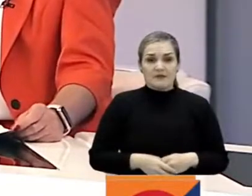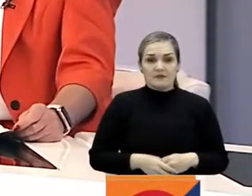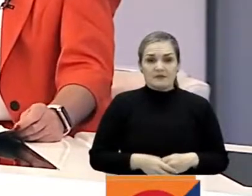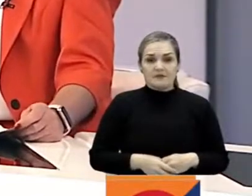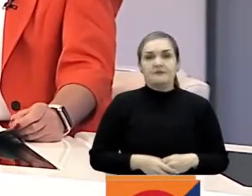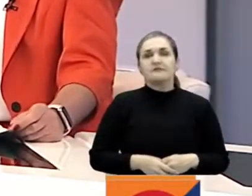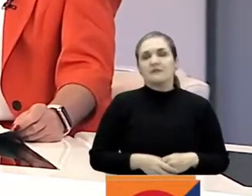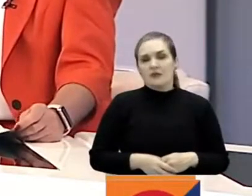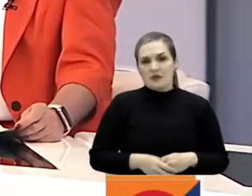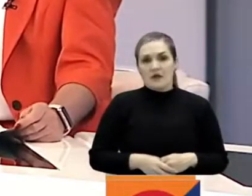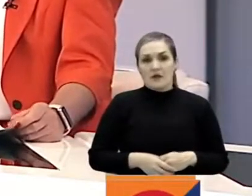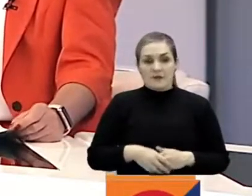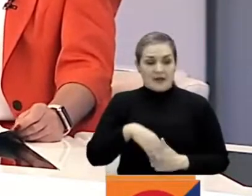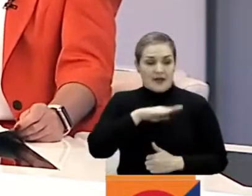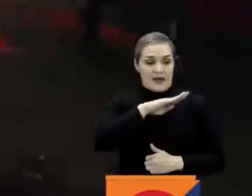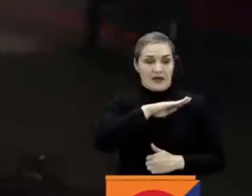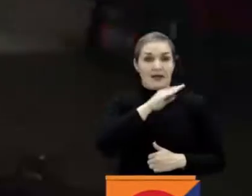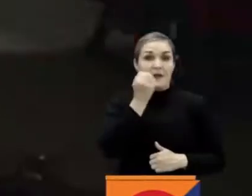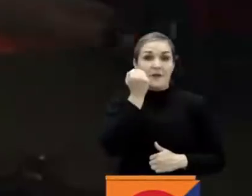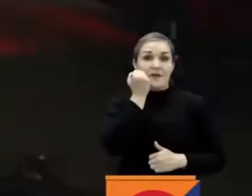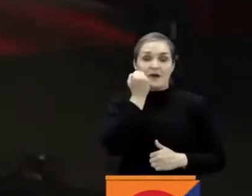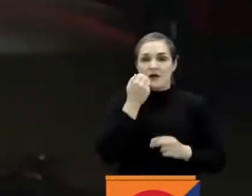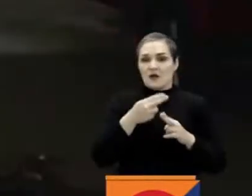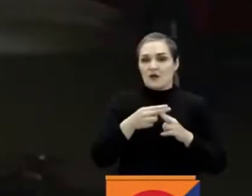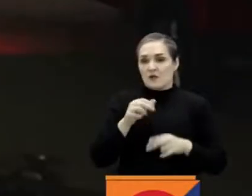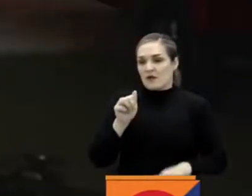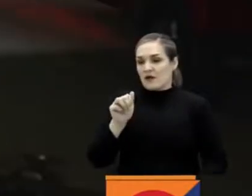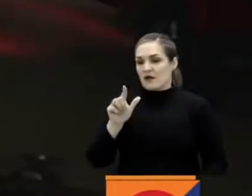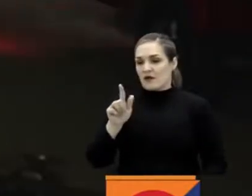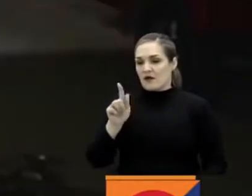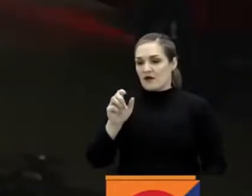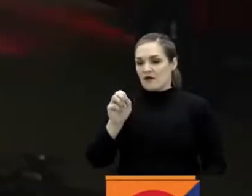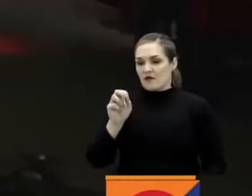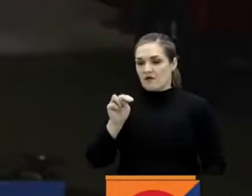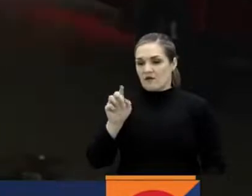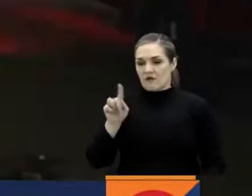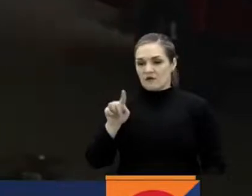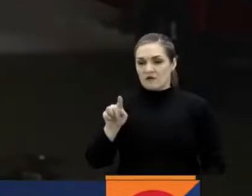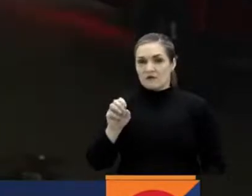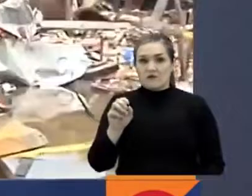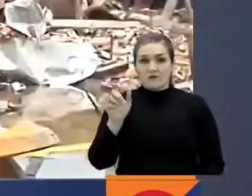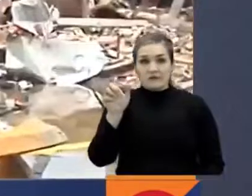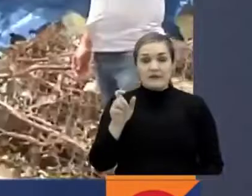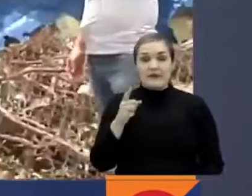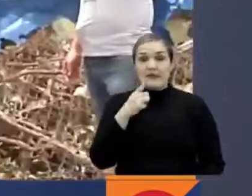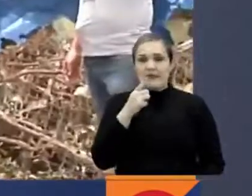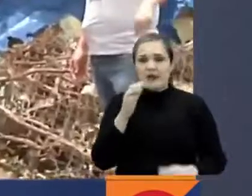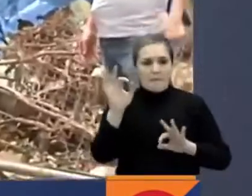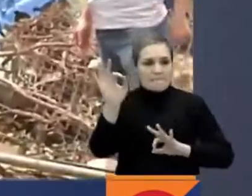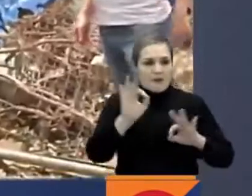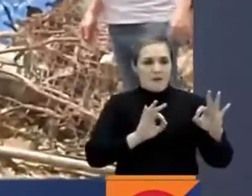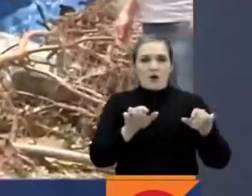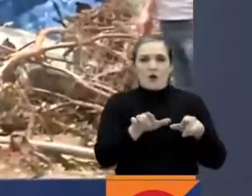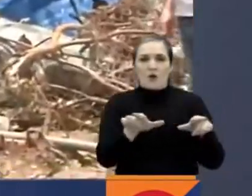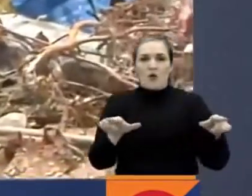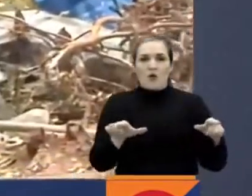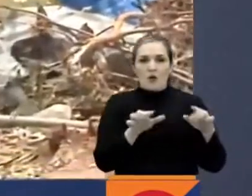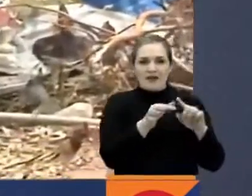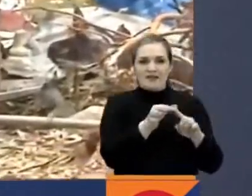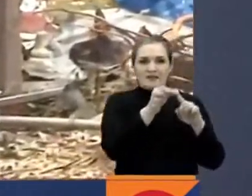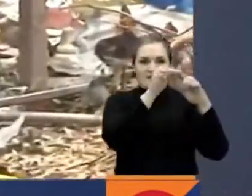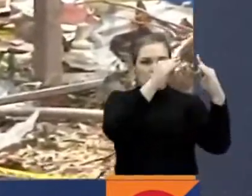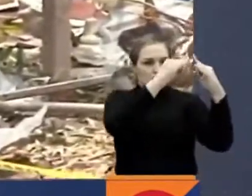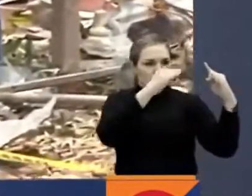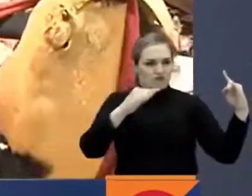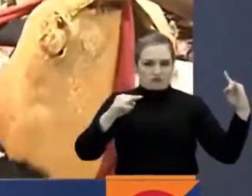Pues Damaris, el alcalde de Barrancabermeja, Alfonso El Hash, ha anunciado que está organizando unos albergues para que las más de 80 familias que